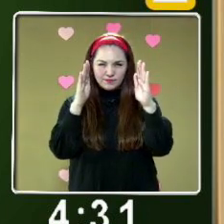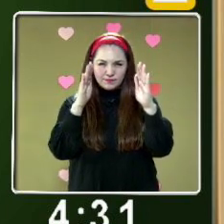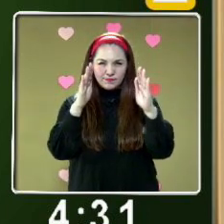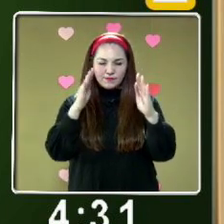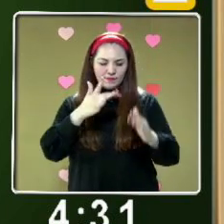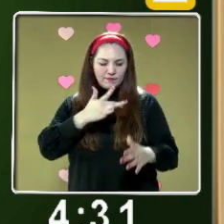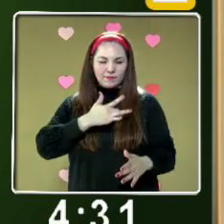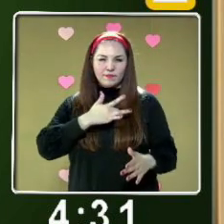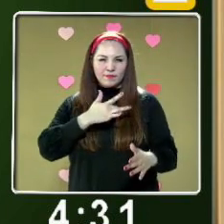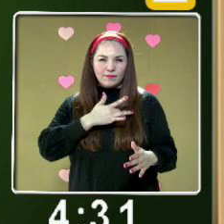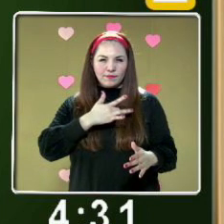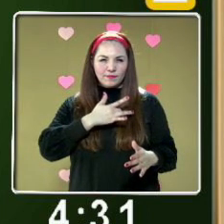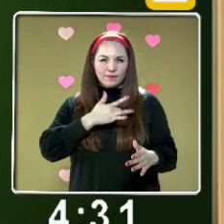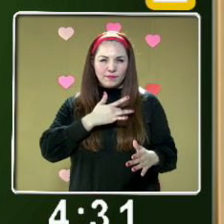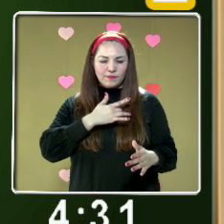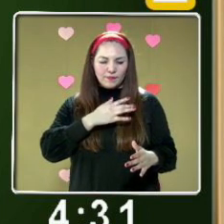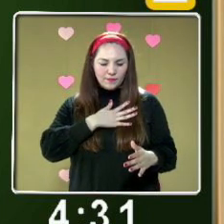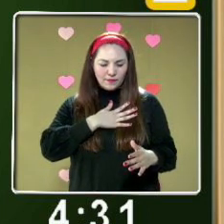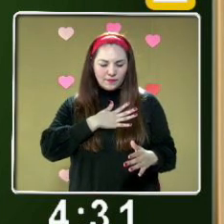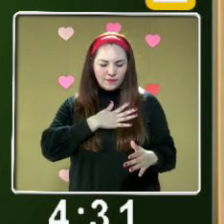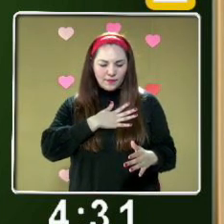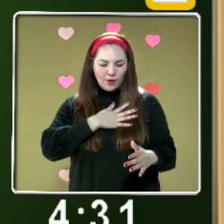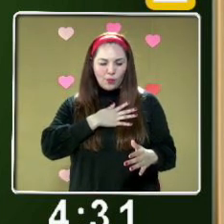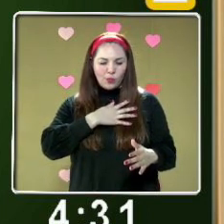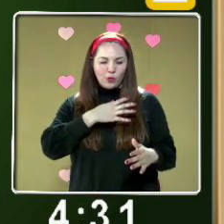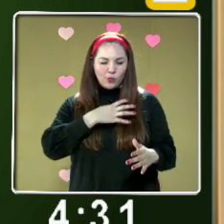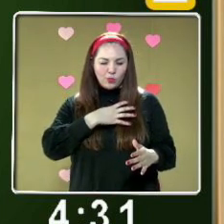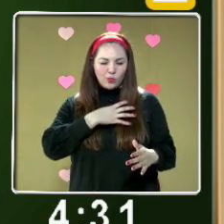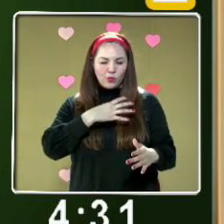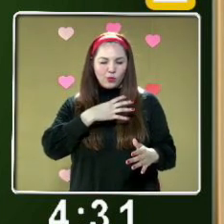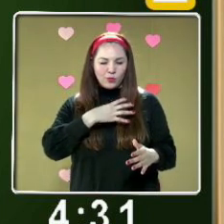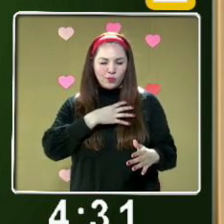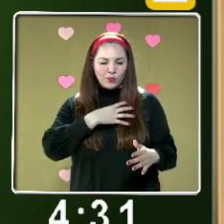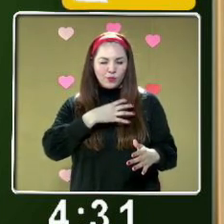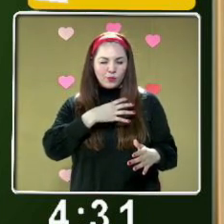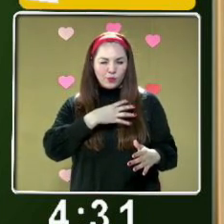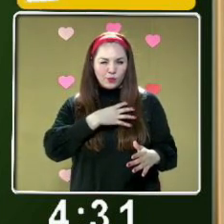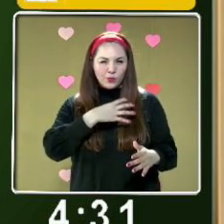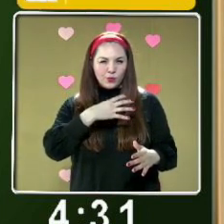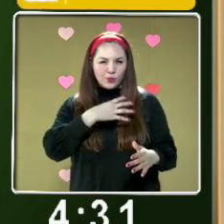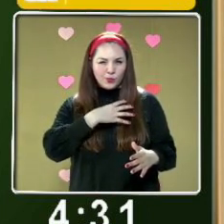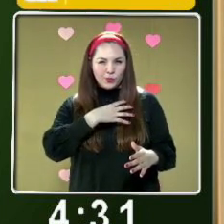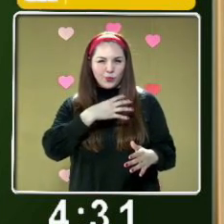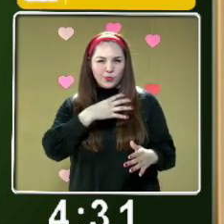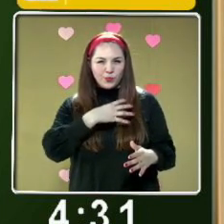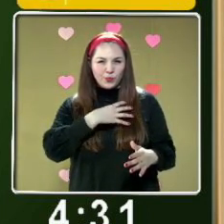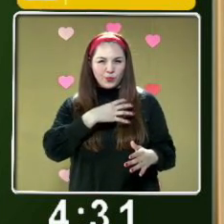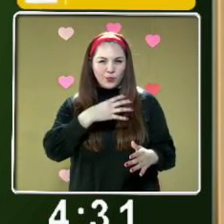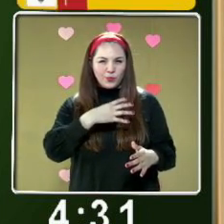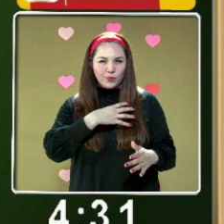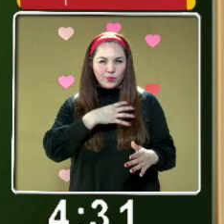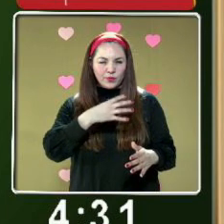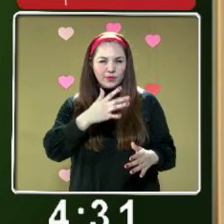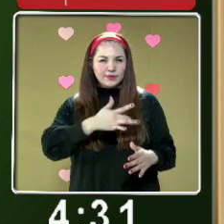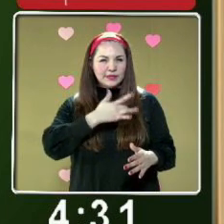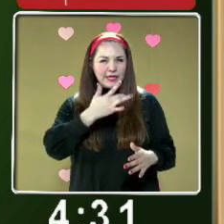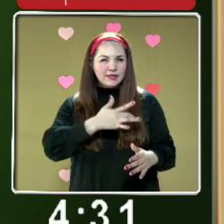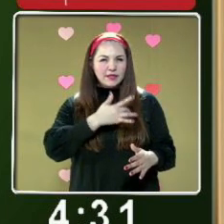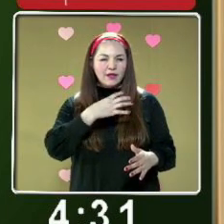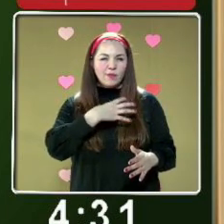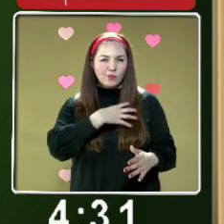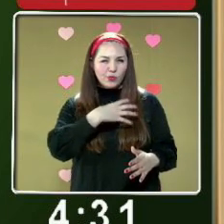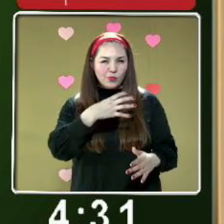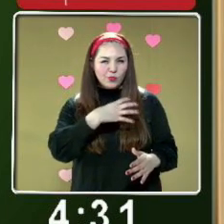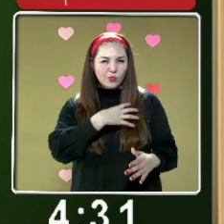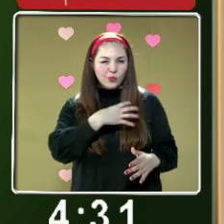latidos del corazón. Trata de, hasta voy a bajar un poquito la voz, trata de encontrarlos, a ver si los puedes sentir, y vas